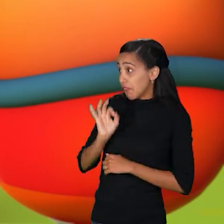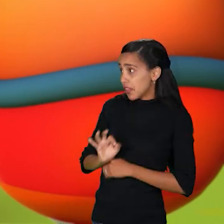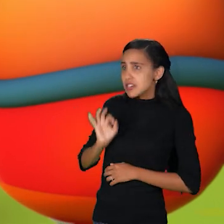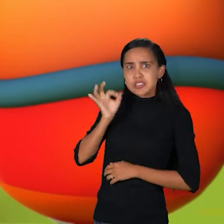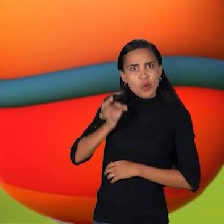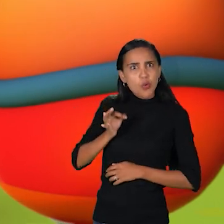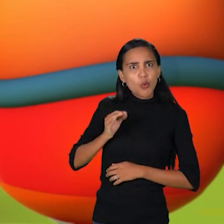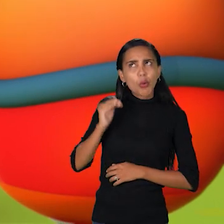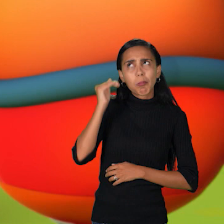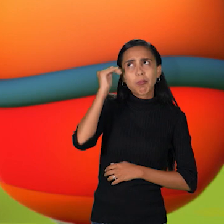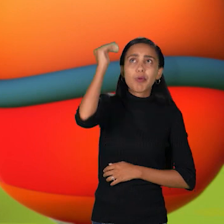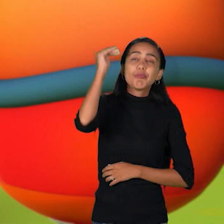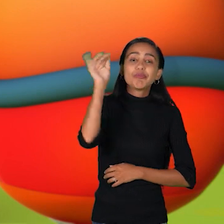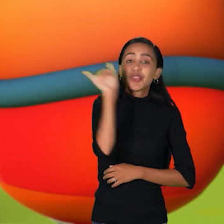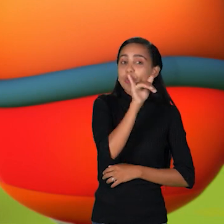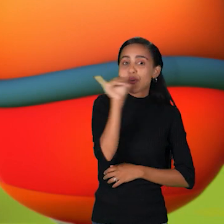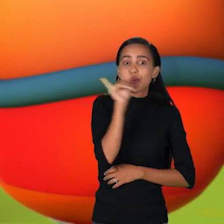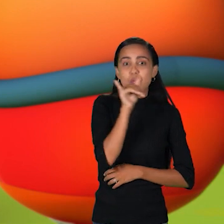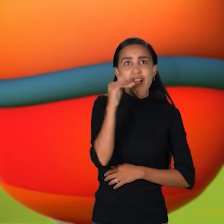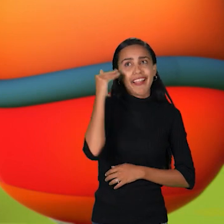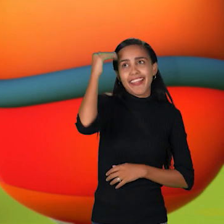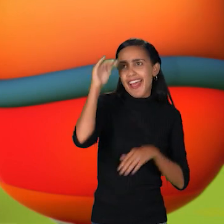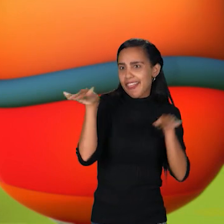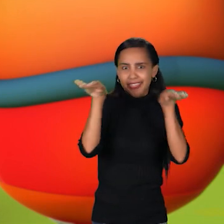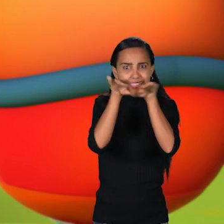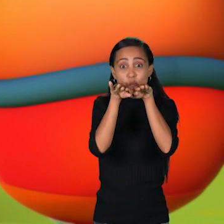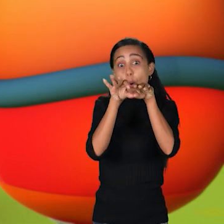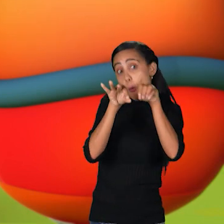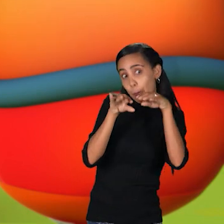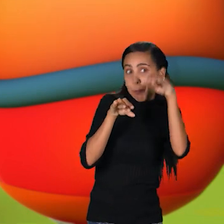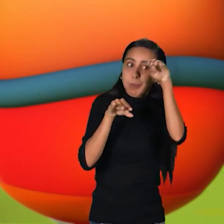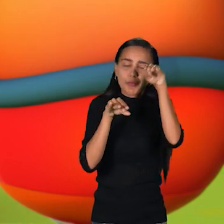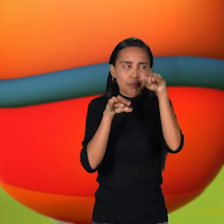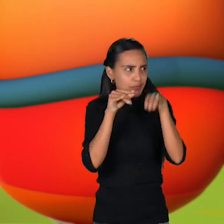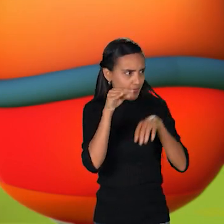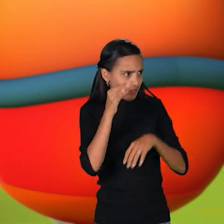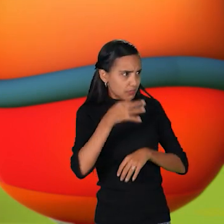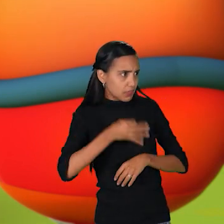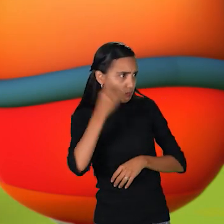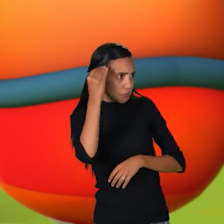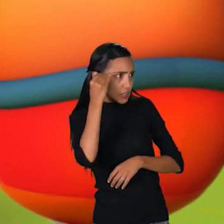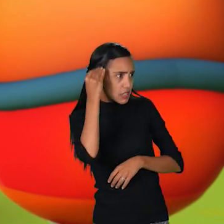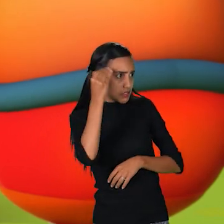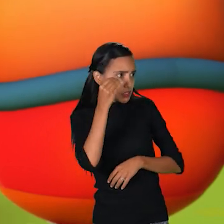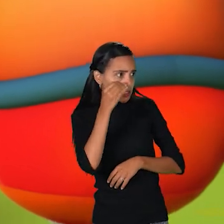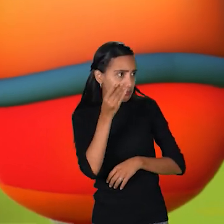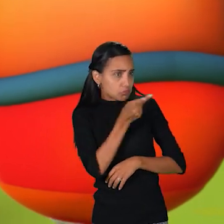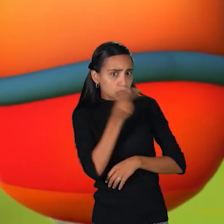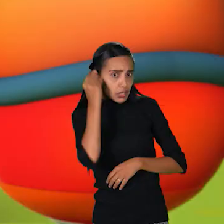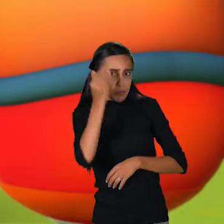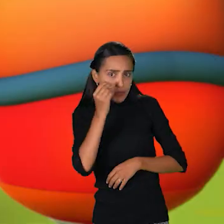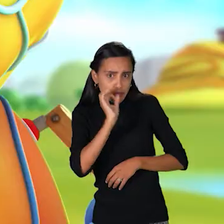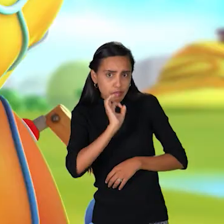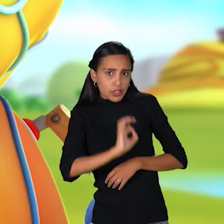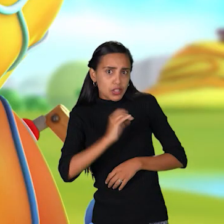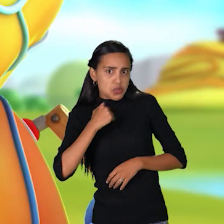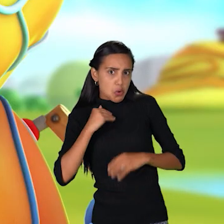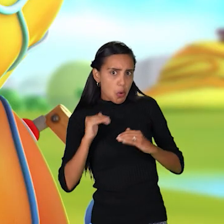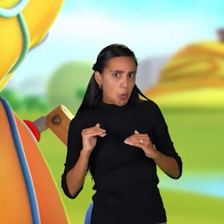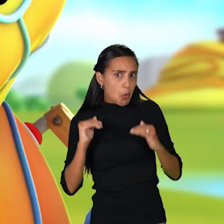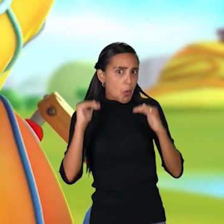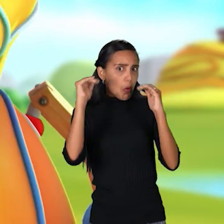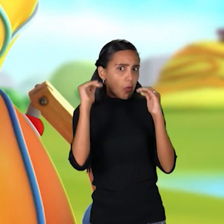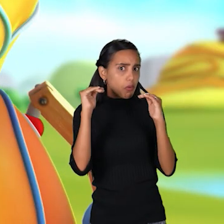Seguro que creces y te haces tan grande como ellas. ¡O más! ¿En serio? ¿Vosotros creéis que de verdad voy a